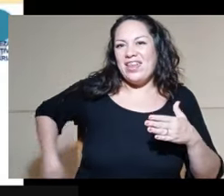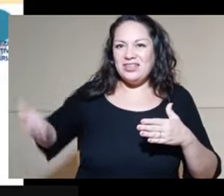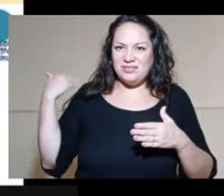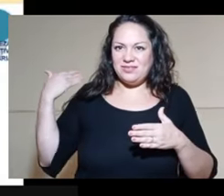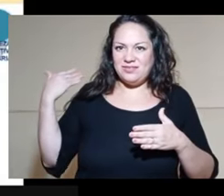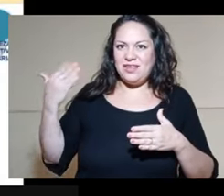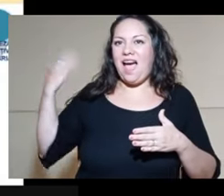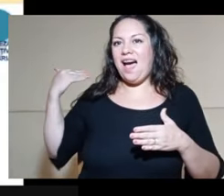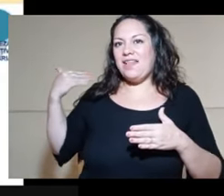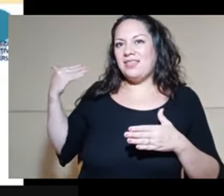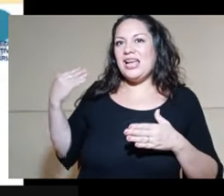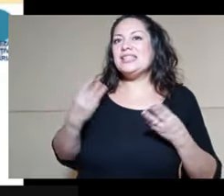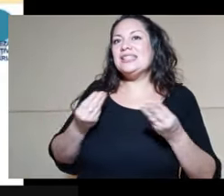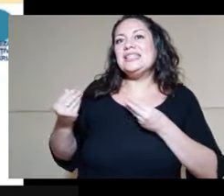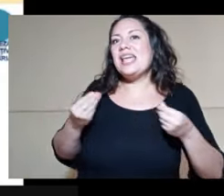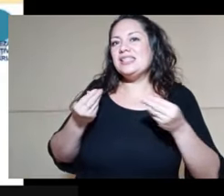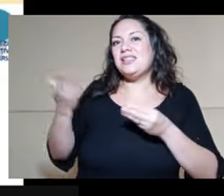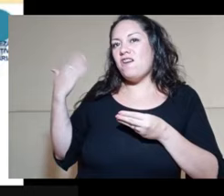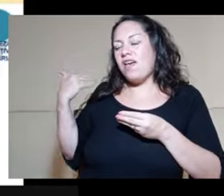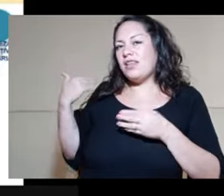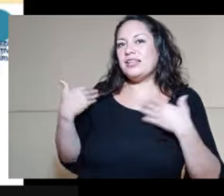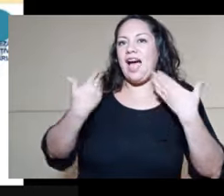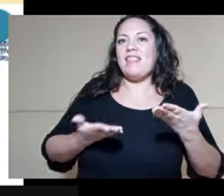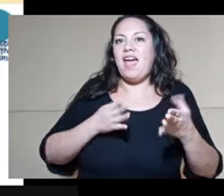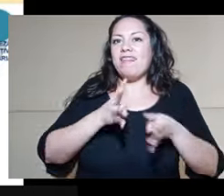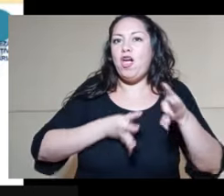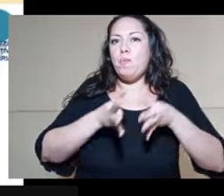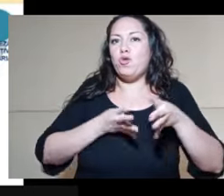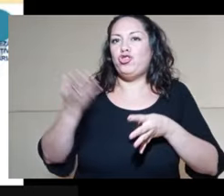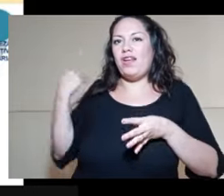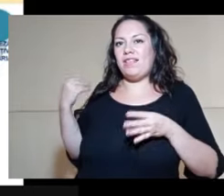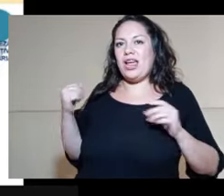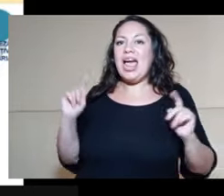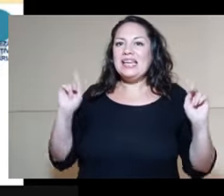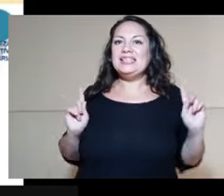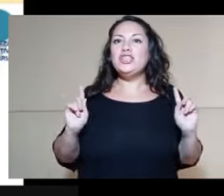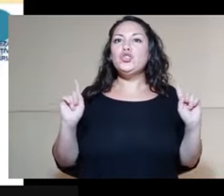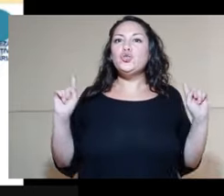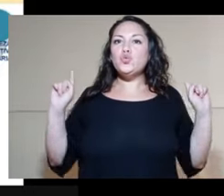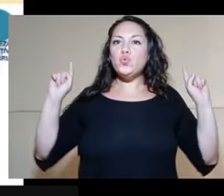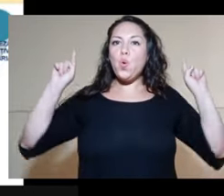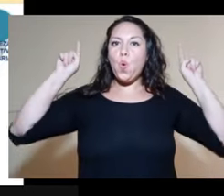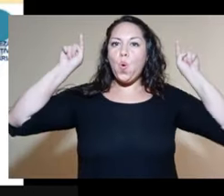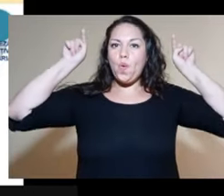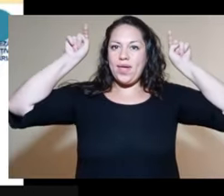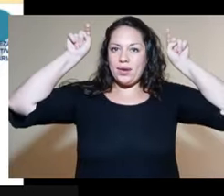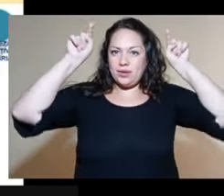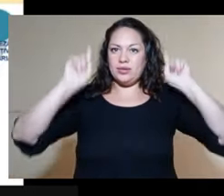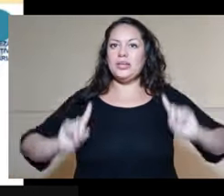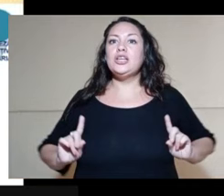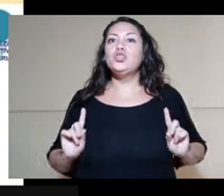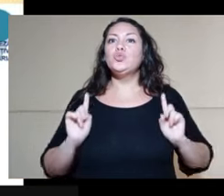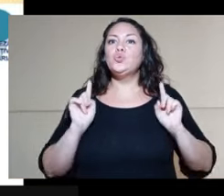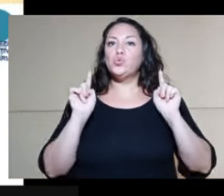de atrás, porque acuérdense que la parte sensitiva es la parte de atrás. Y ahí sí va a subir. A diferencia del arco reflejo,